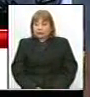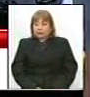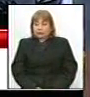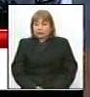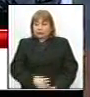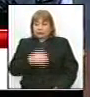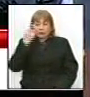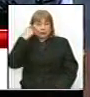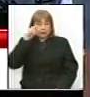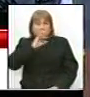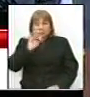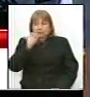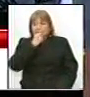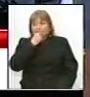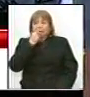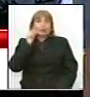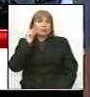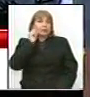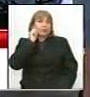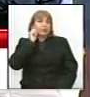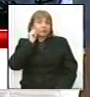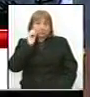para nadie es un secreto presidente